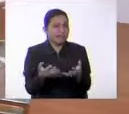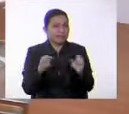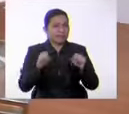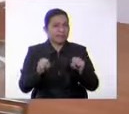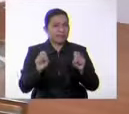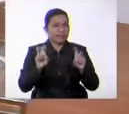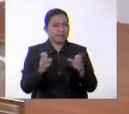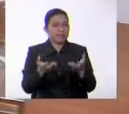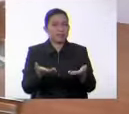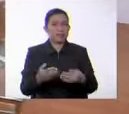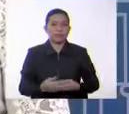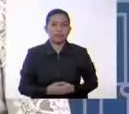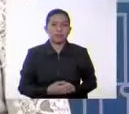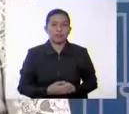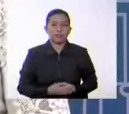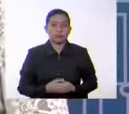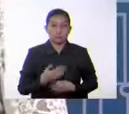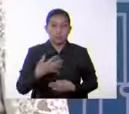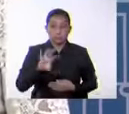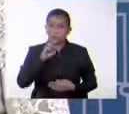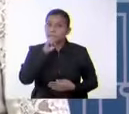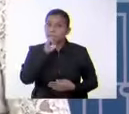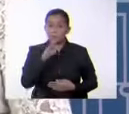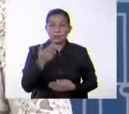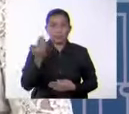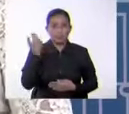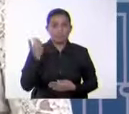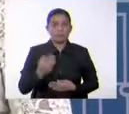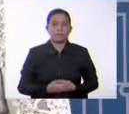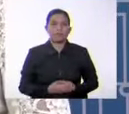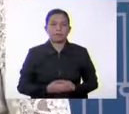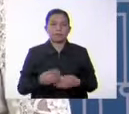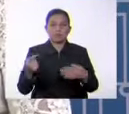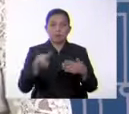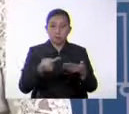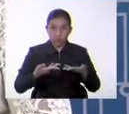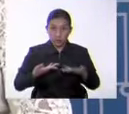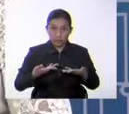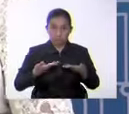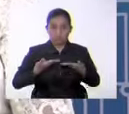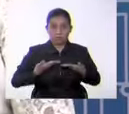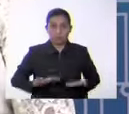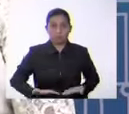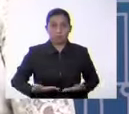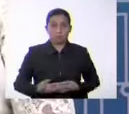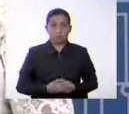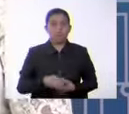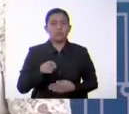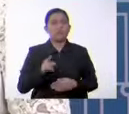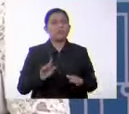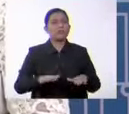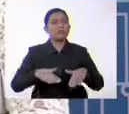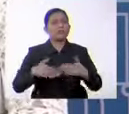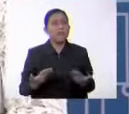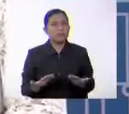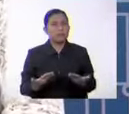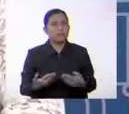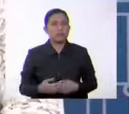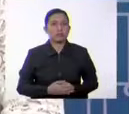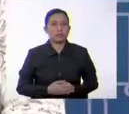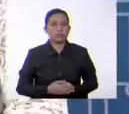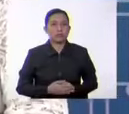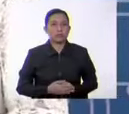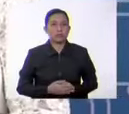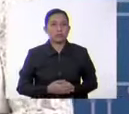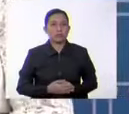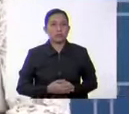dicho Federico? Como ya Federico lo ha mencionado, los derechos humanos son los que están dados por un marco, hemos